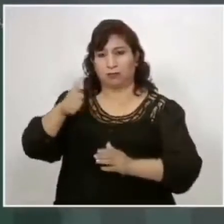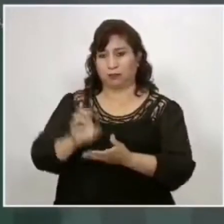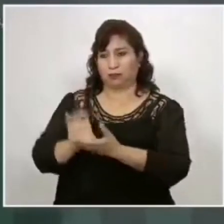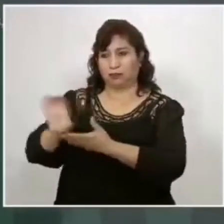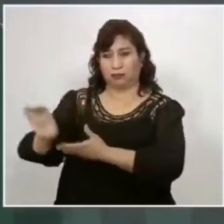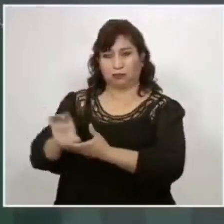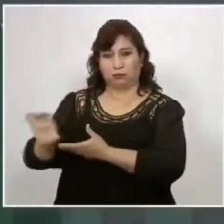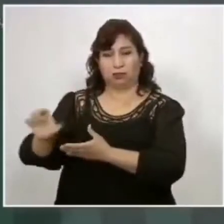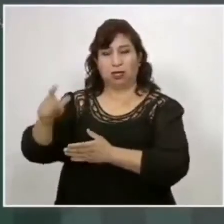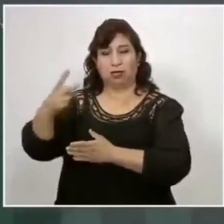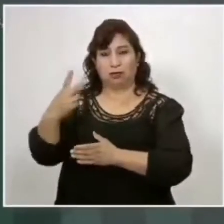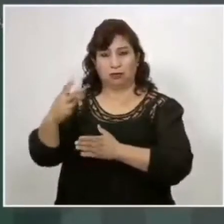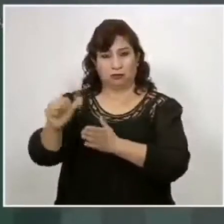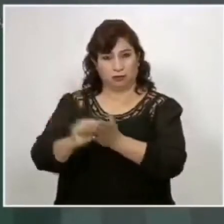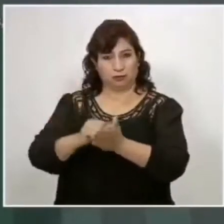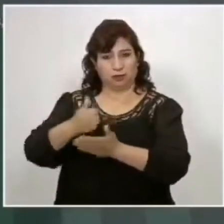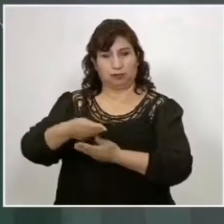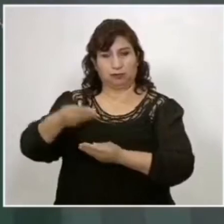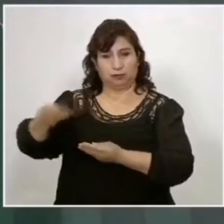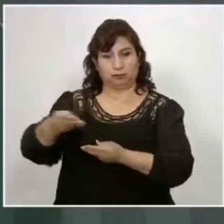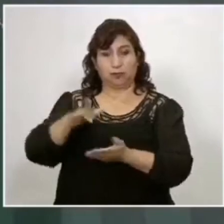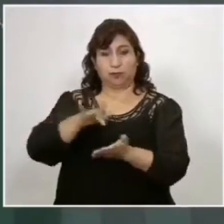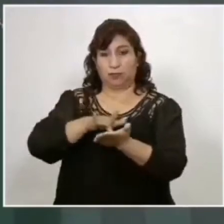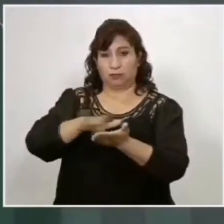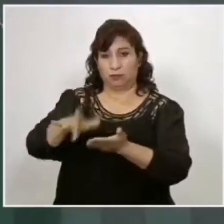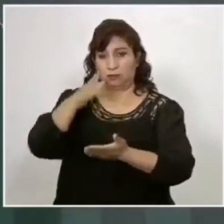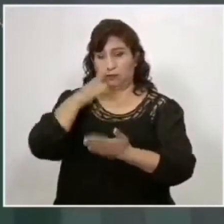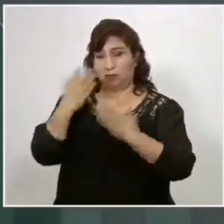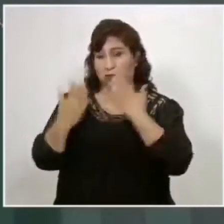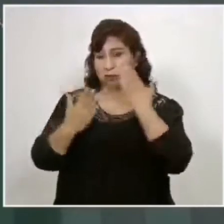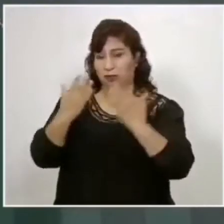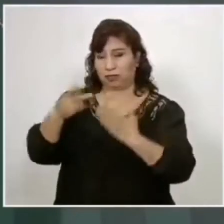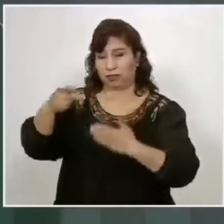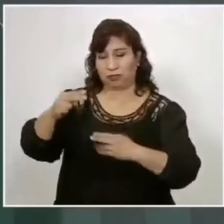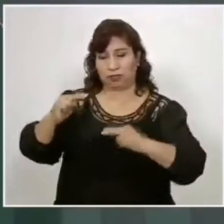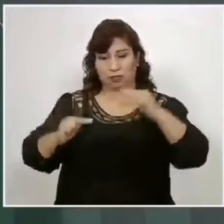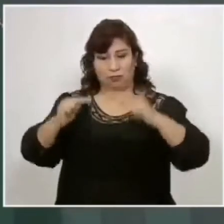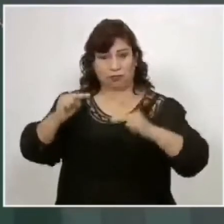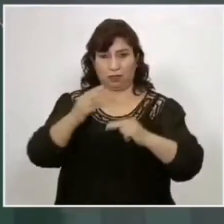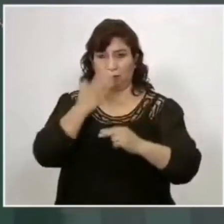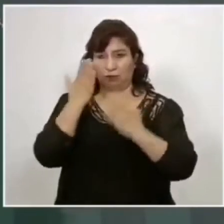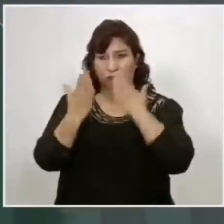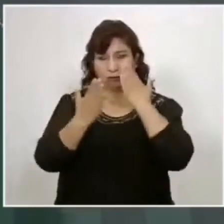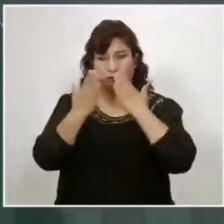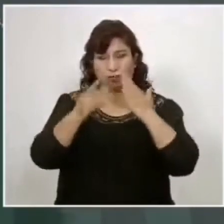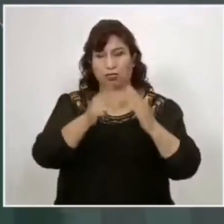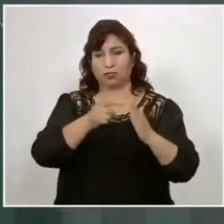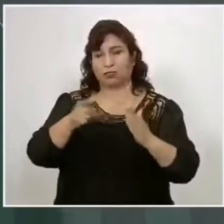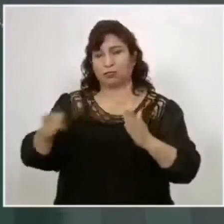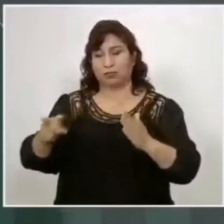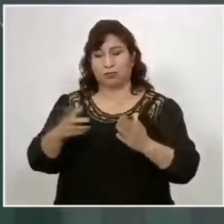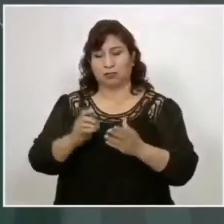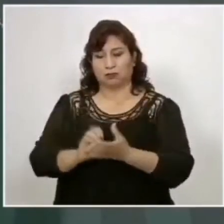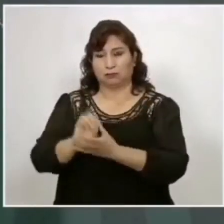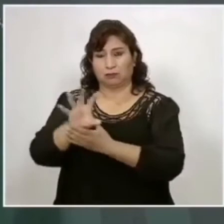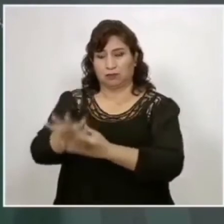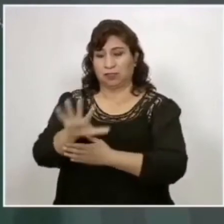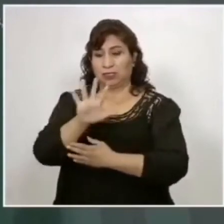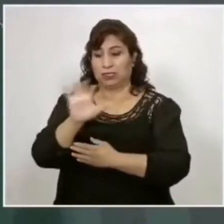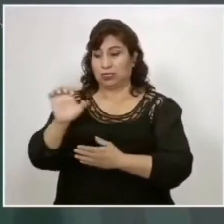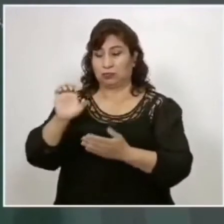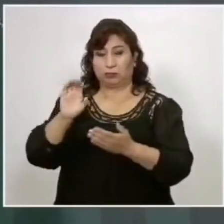bimestrales estos apoyos para estudiantes de todos los niveles escolares significan una inversión anual de